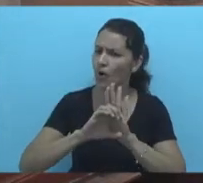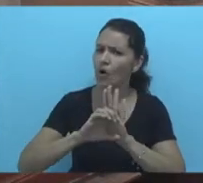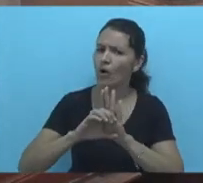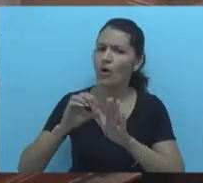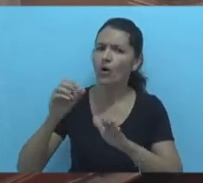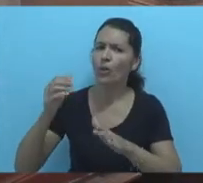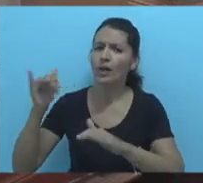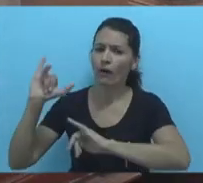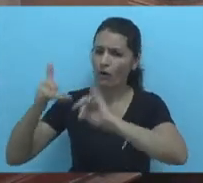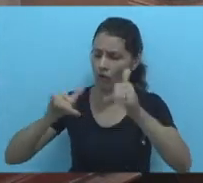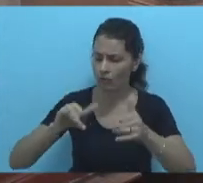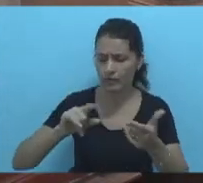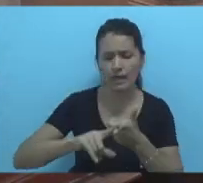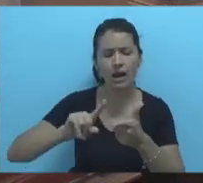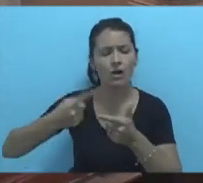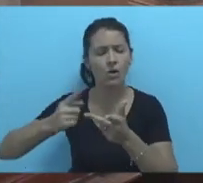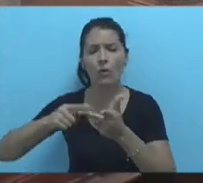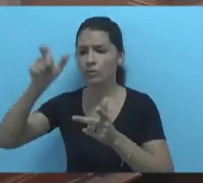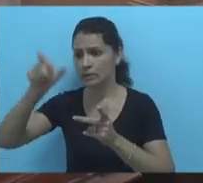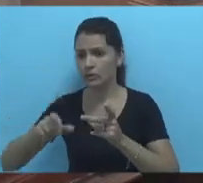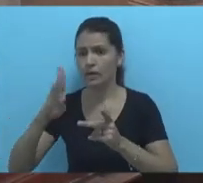También pidió Bortolossi